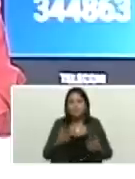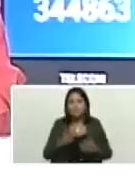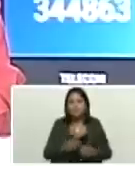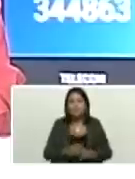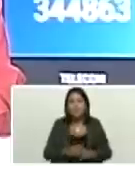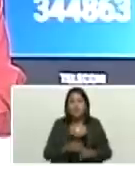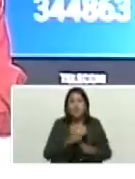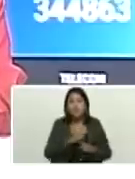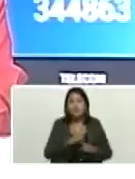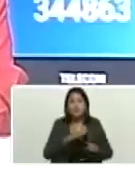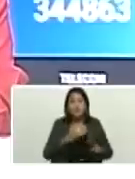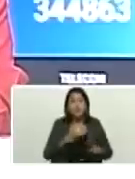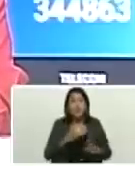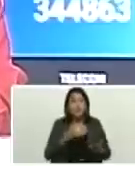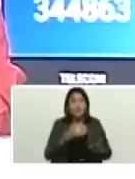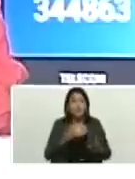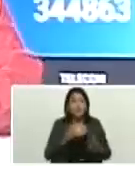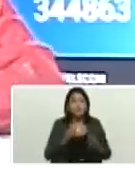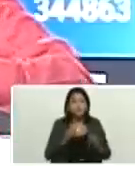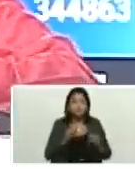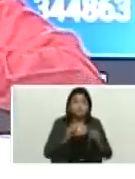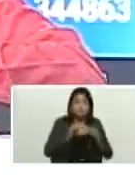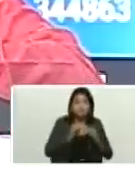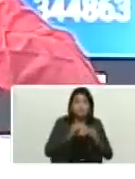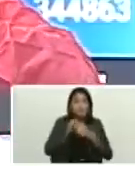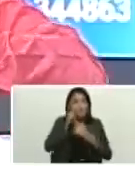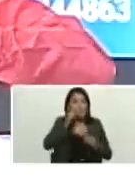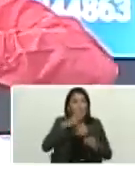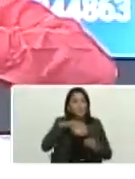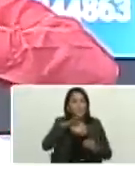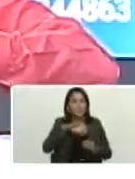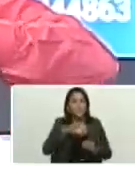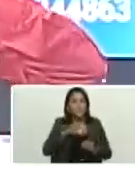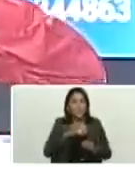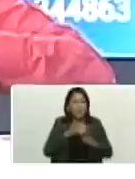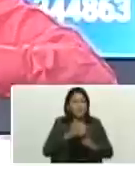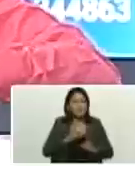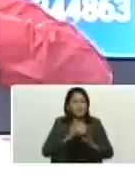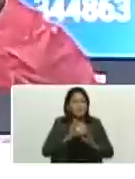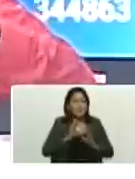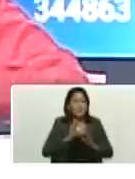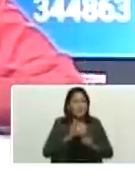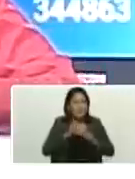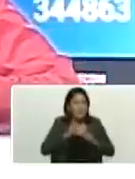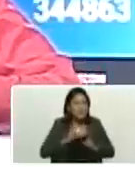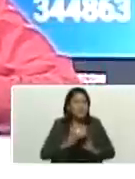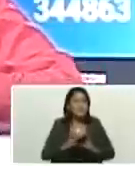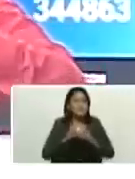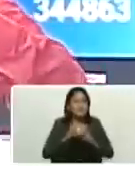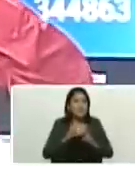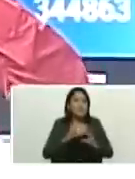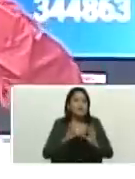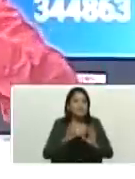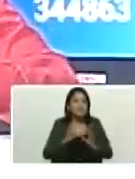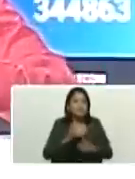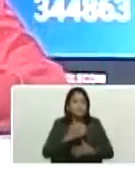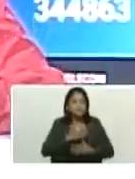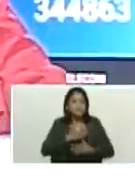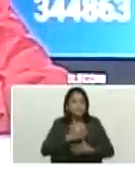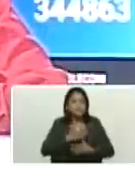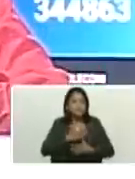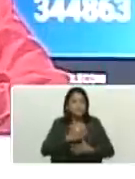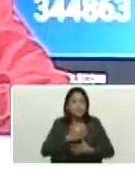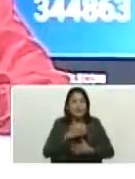democracia directa y del poder popular. Por los caminos de la dignidad dichosa del espíritu profundo de la